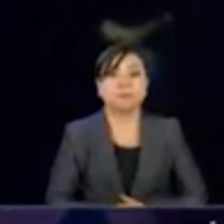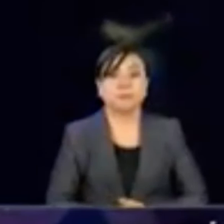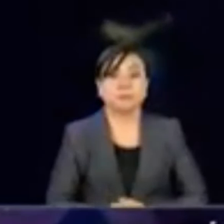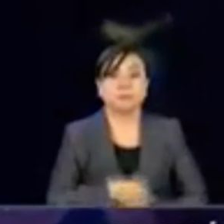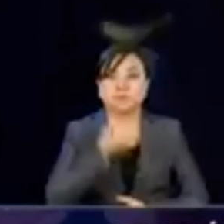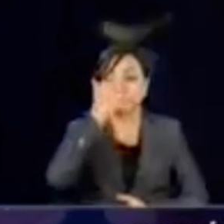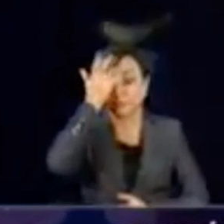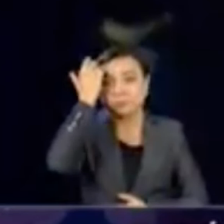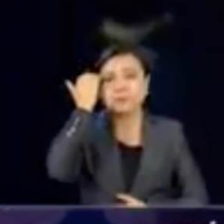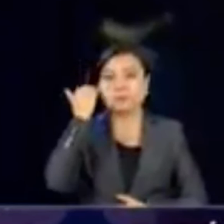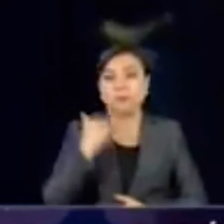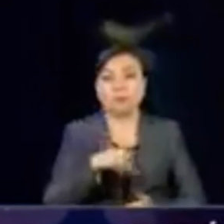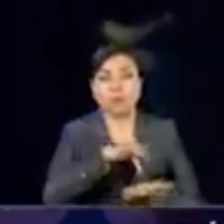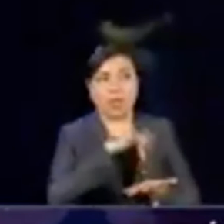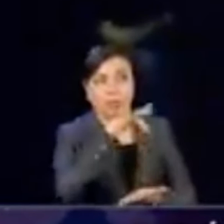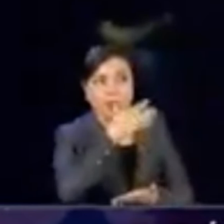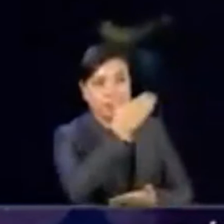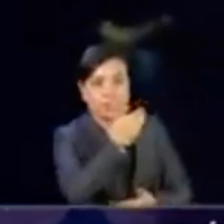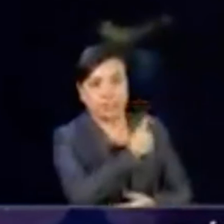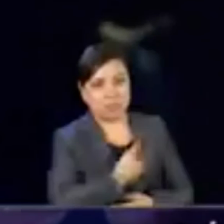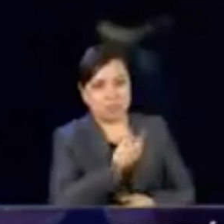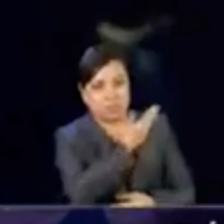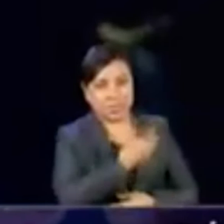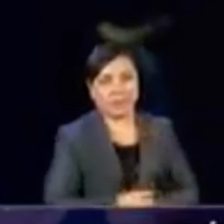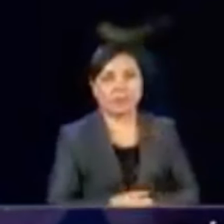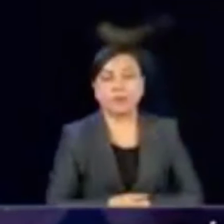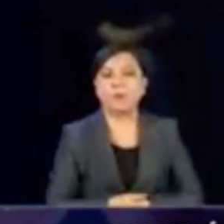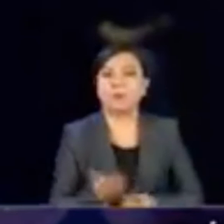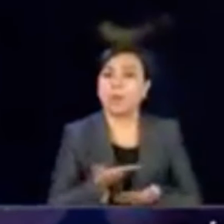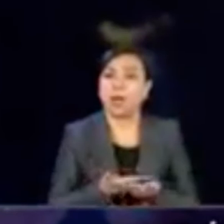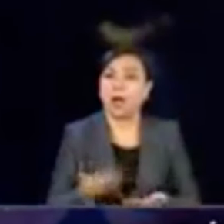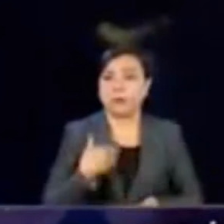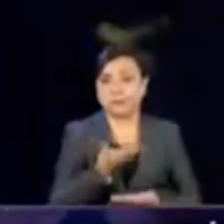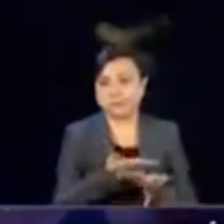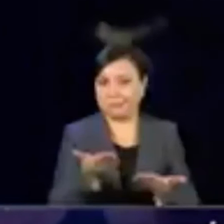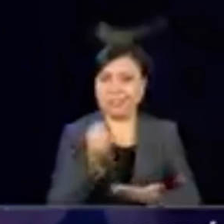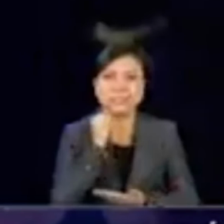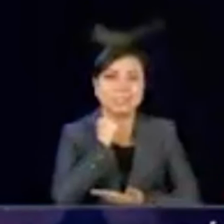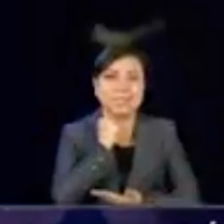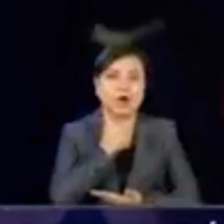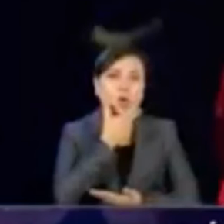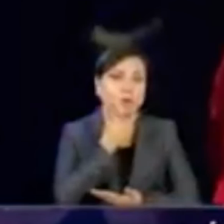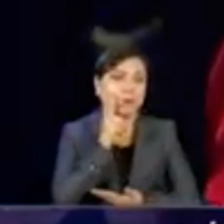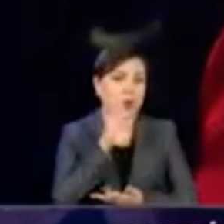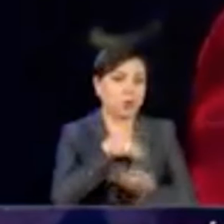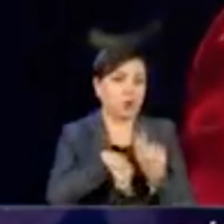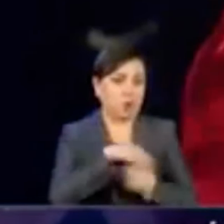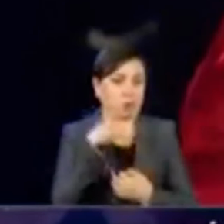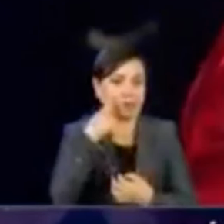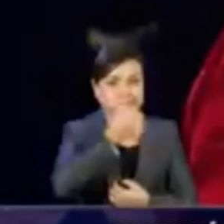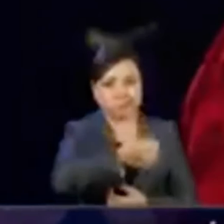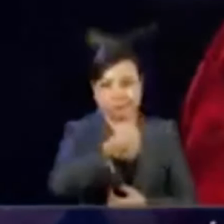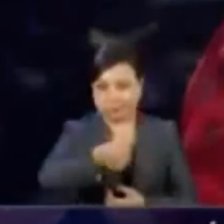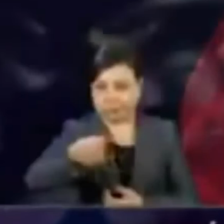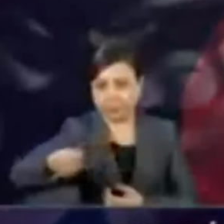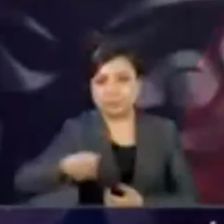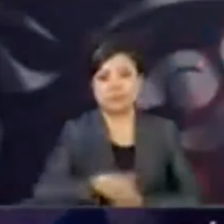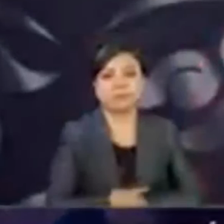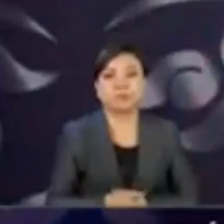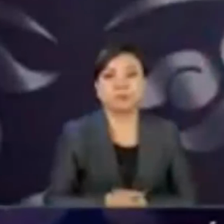muchas gracias presidenta cuando todos los senadores diputados quiero iniciar